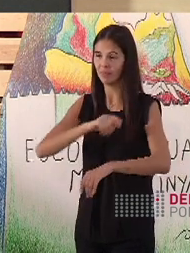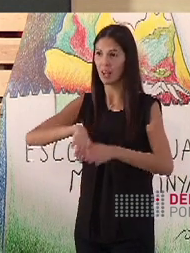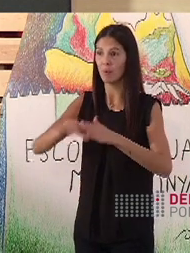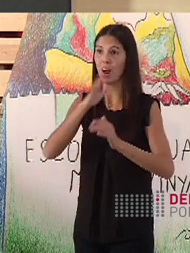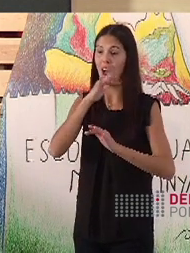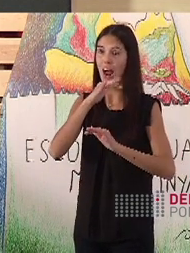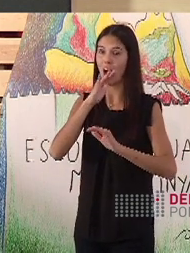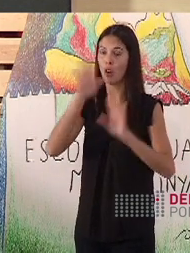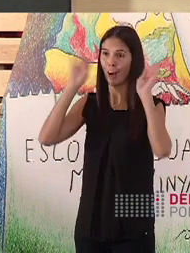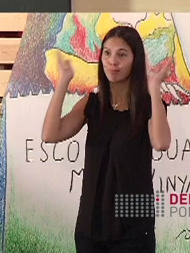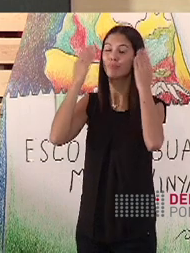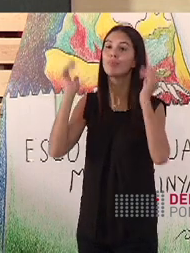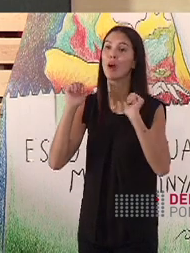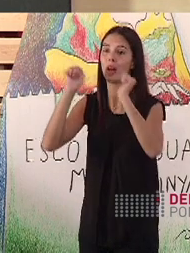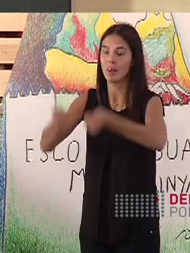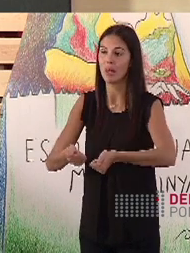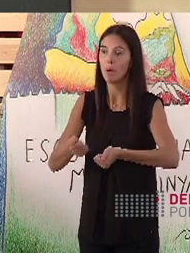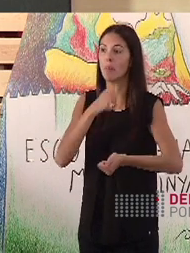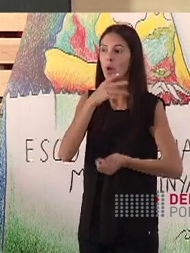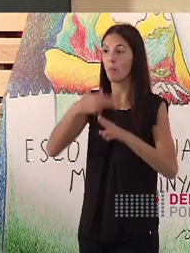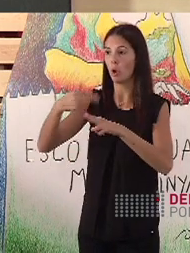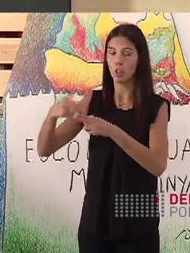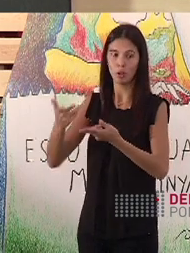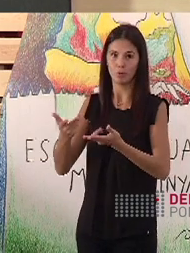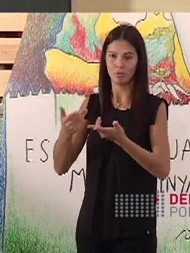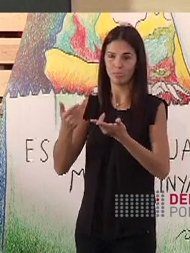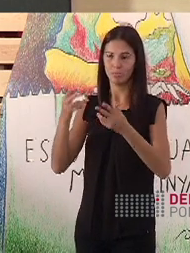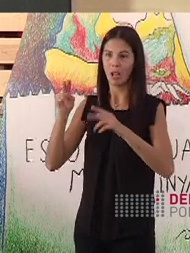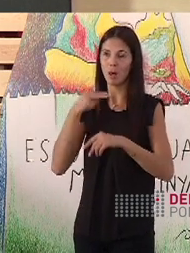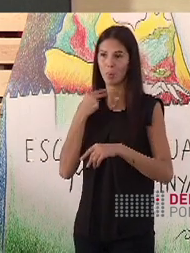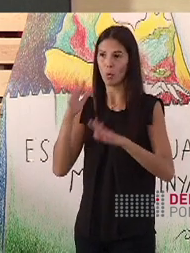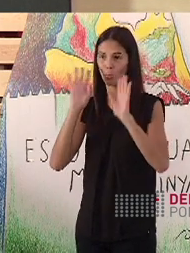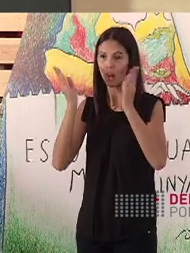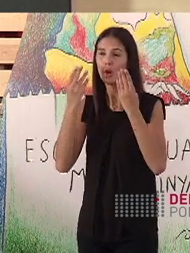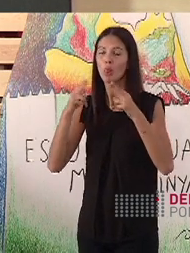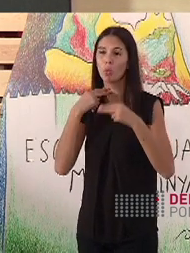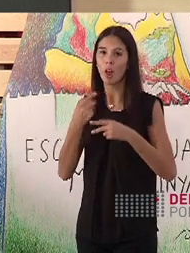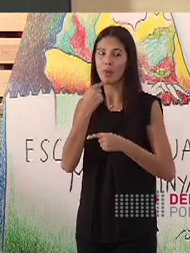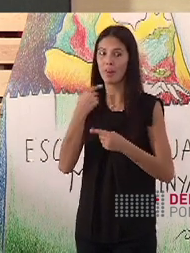decir las barbaridades que quieran, porque hay un político que lo está diciendo en el Congreso de los Diputados cada día. Como que